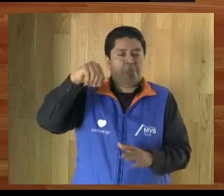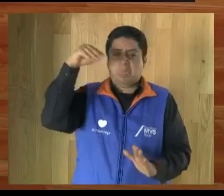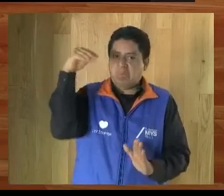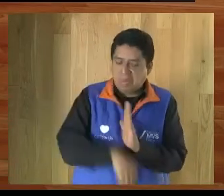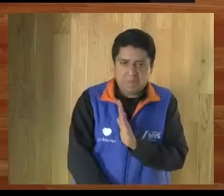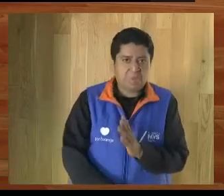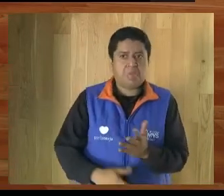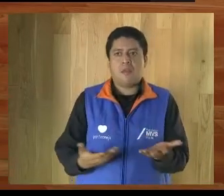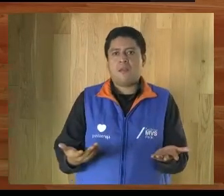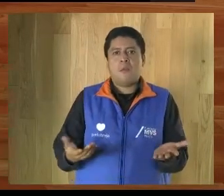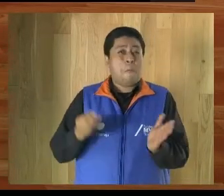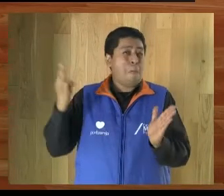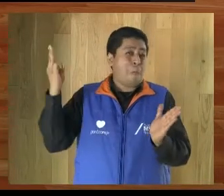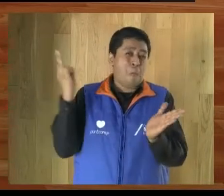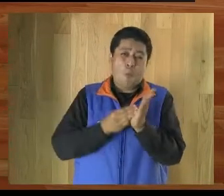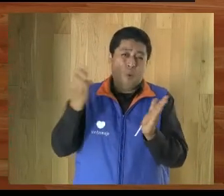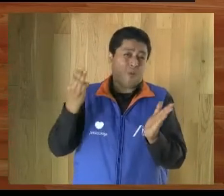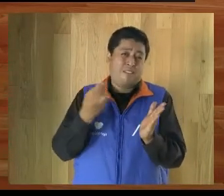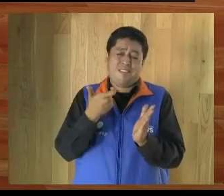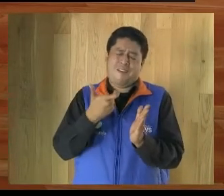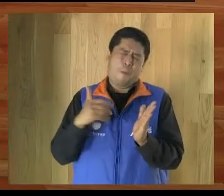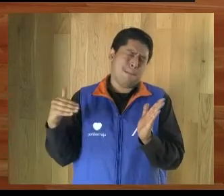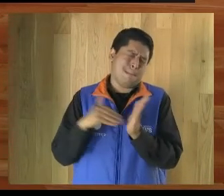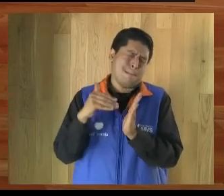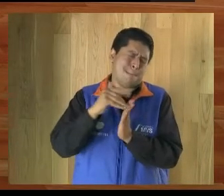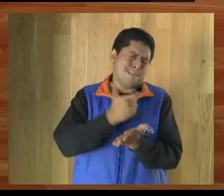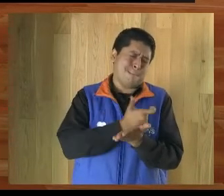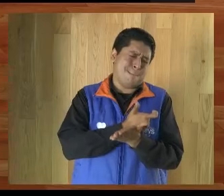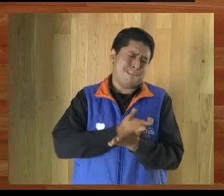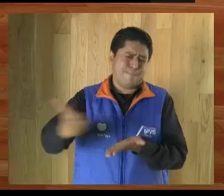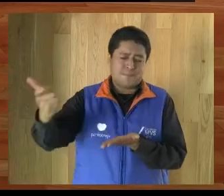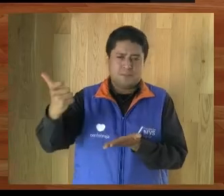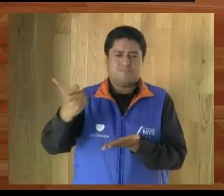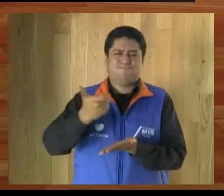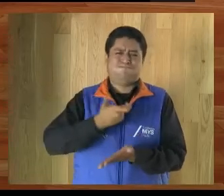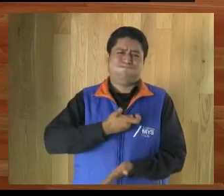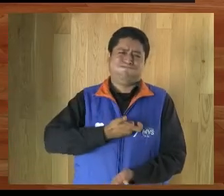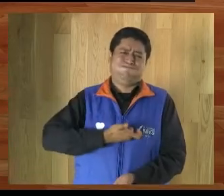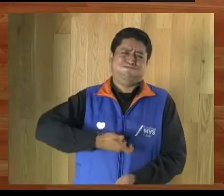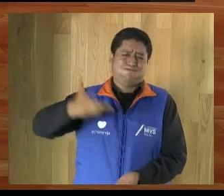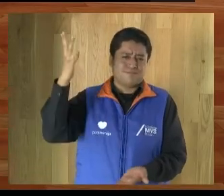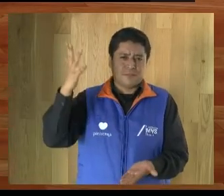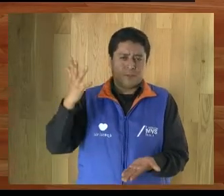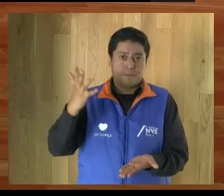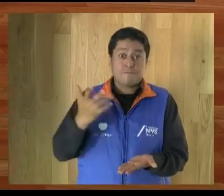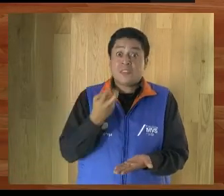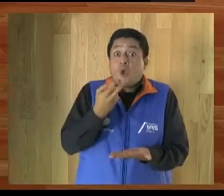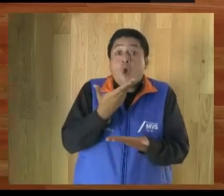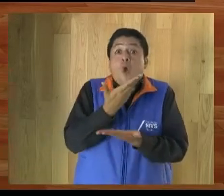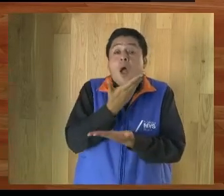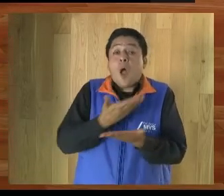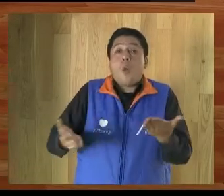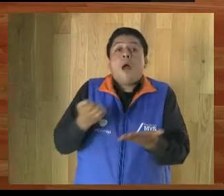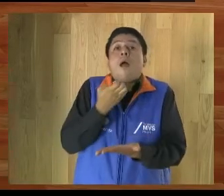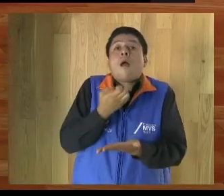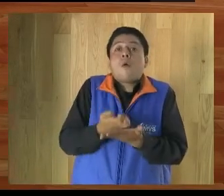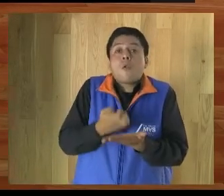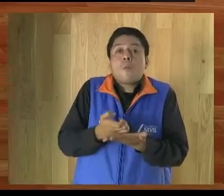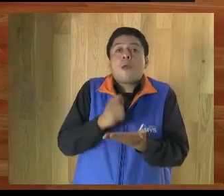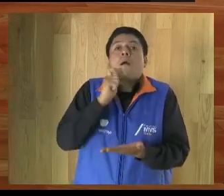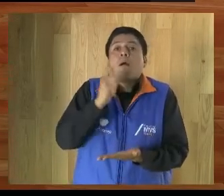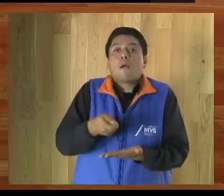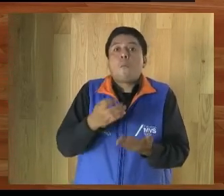multas millonarias, ¿no? Por lo tanto, podemos decir que vivimos en la economía de la reputación, un entorno donde